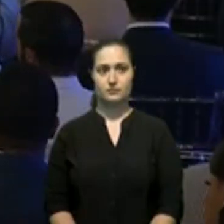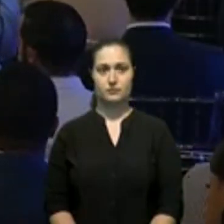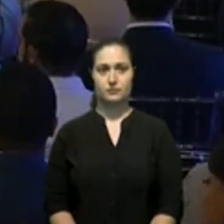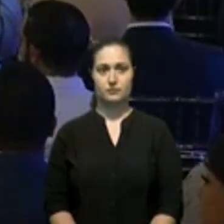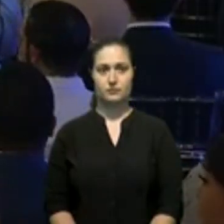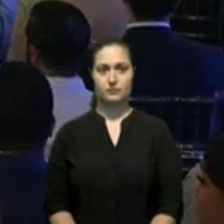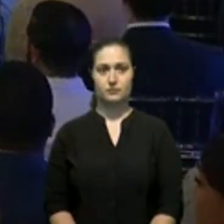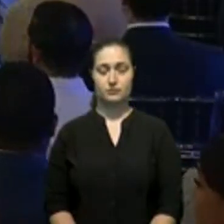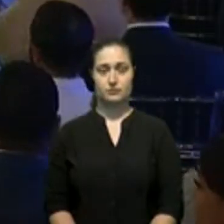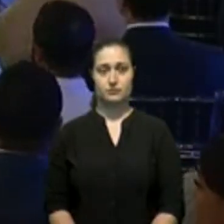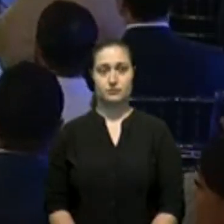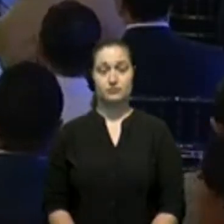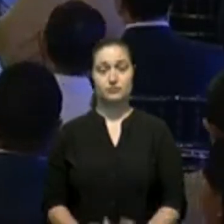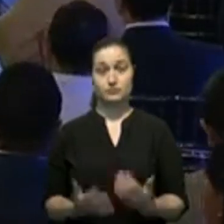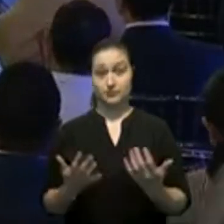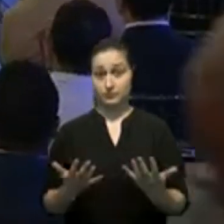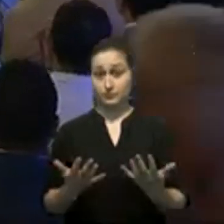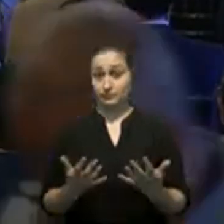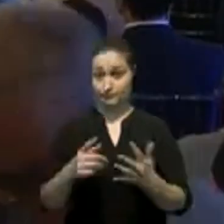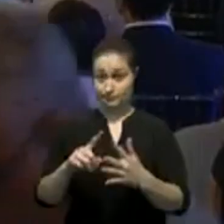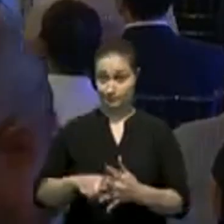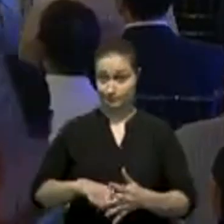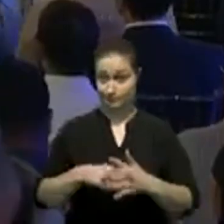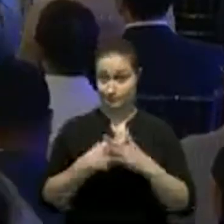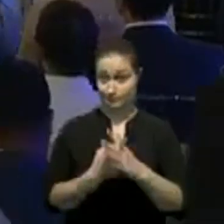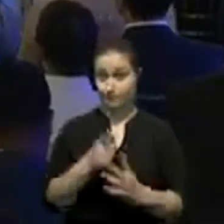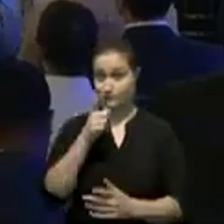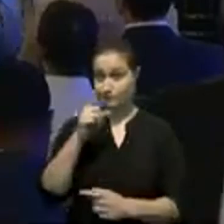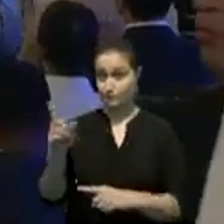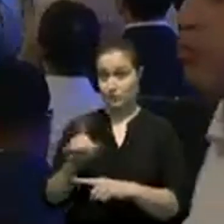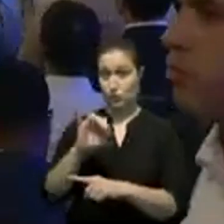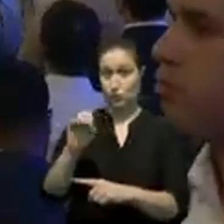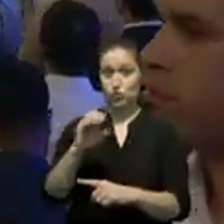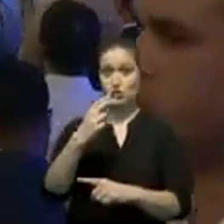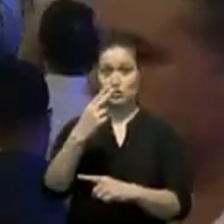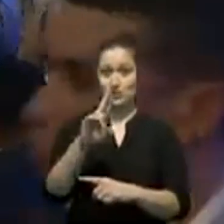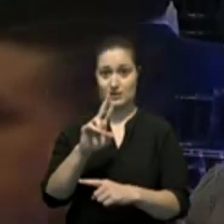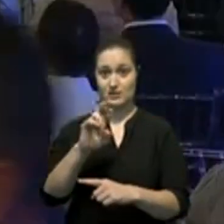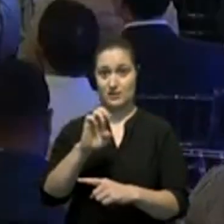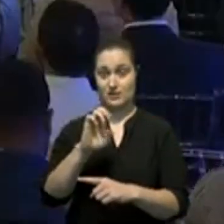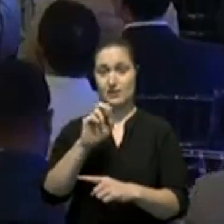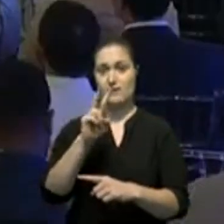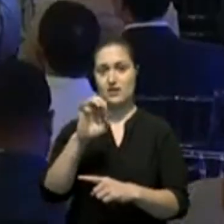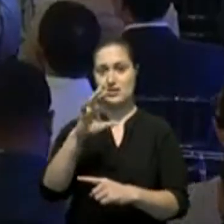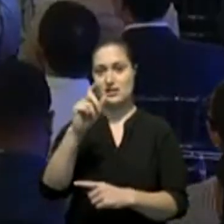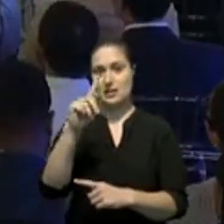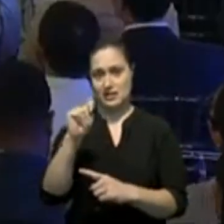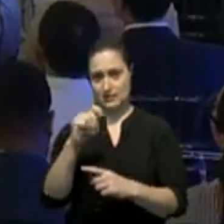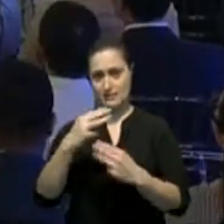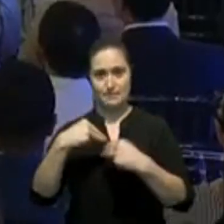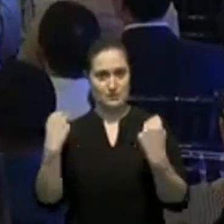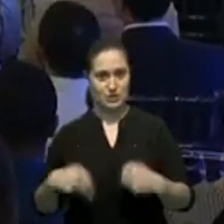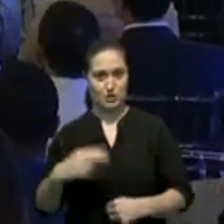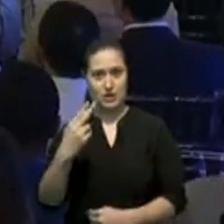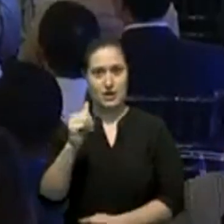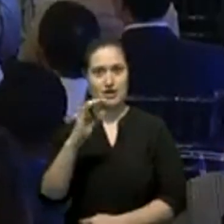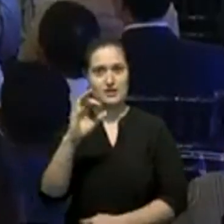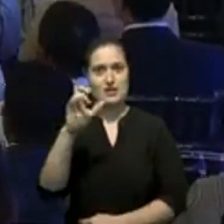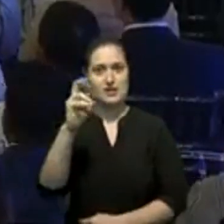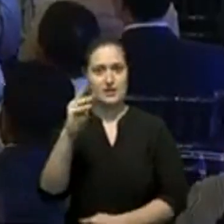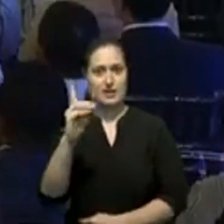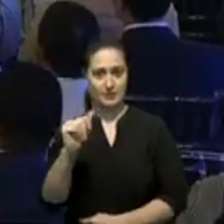Hacienda, bueno, entre otros. Y estuve viéndolo detalle por detalle. Y quiero emitir mi comentario. ¿Por qué